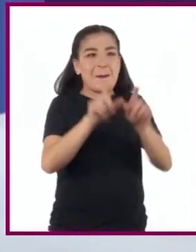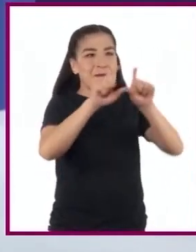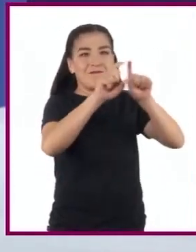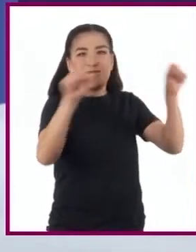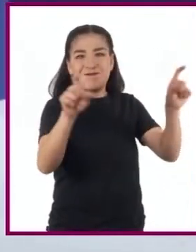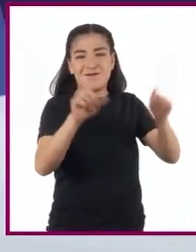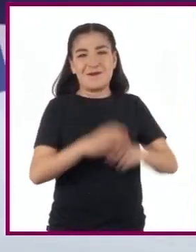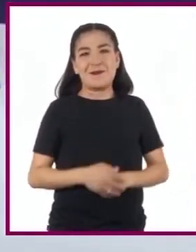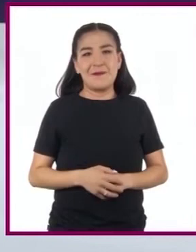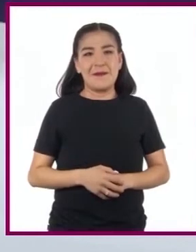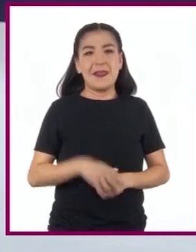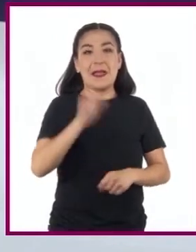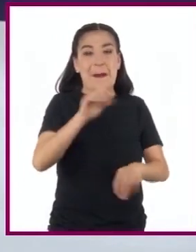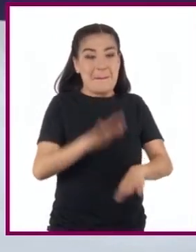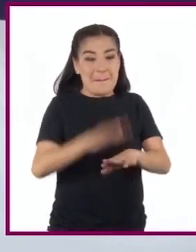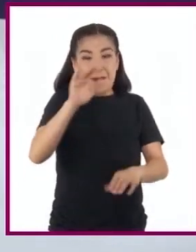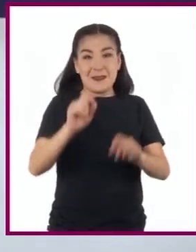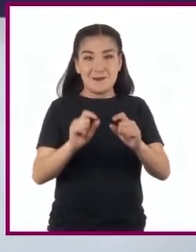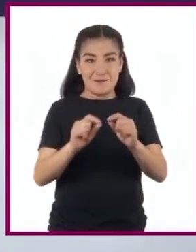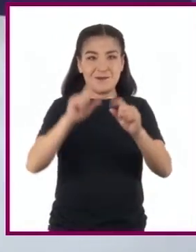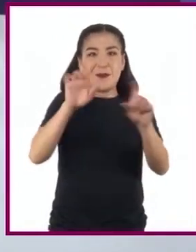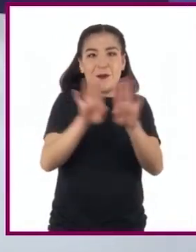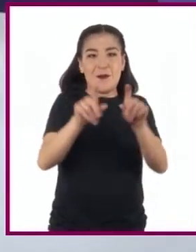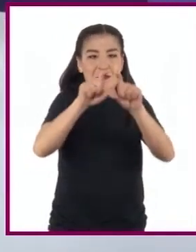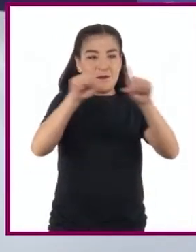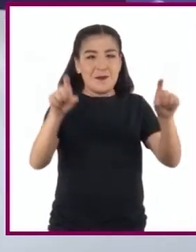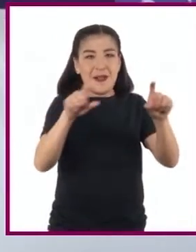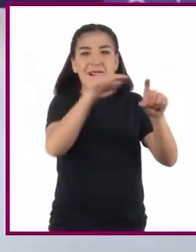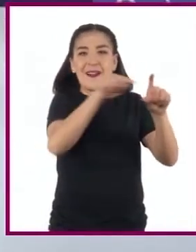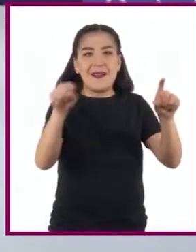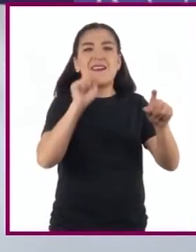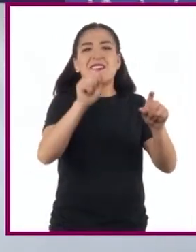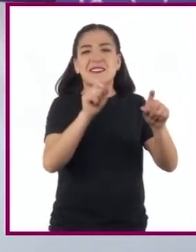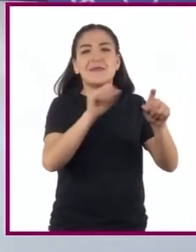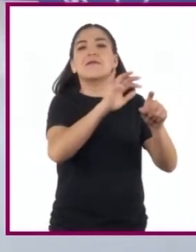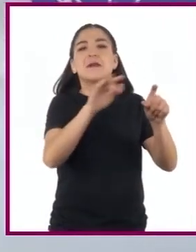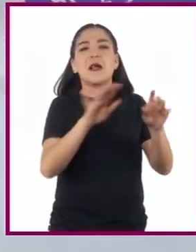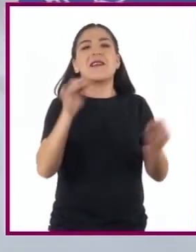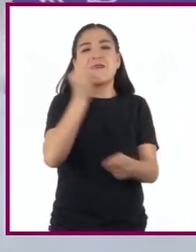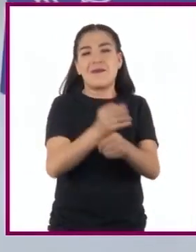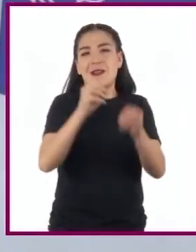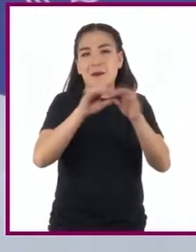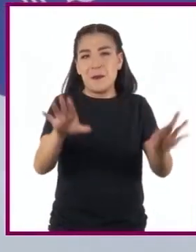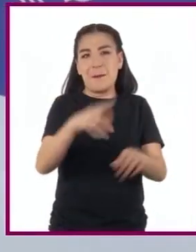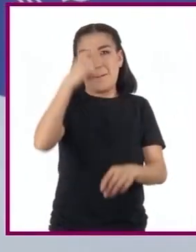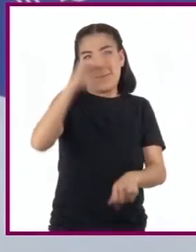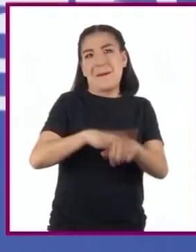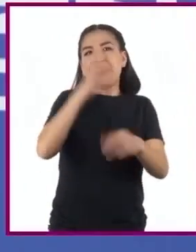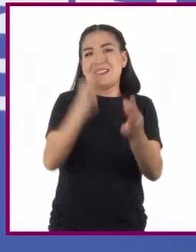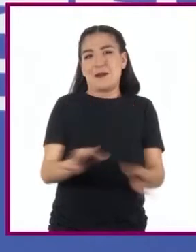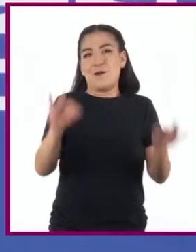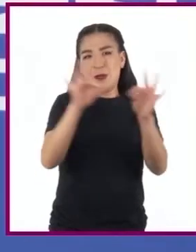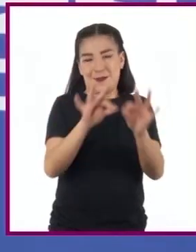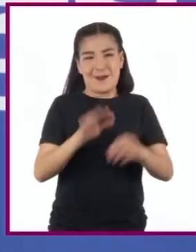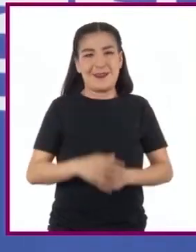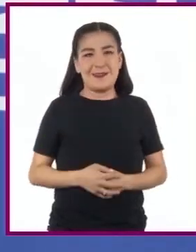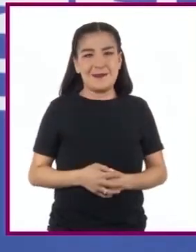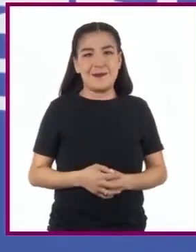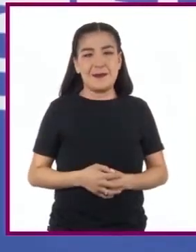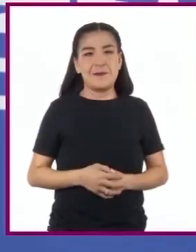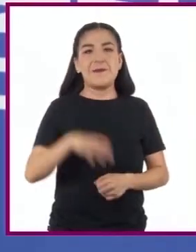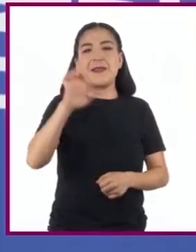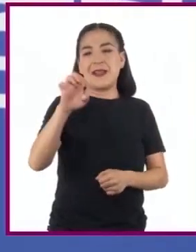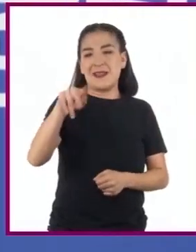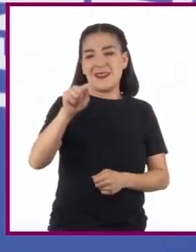presenta de mayor tamaño y en ellos se menciona la información de mayor impacto. La